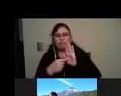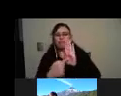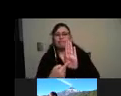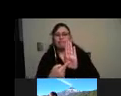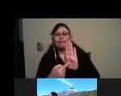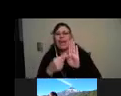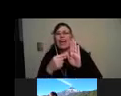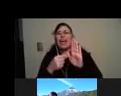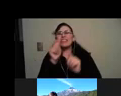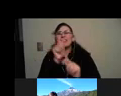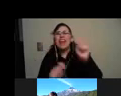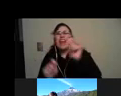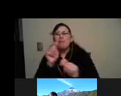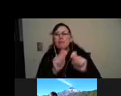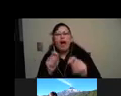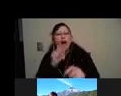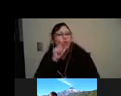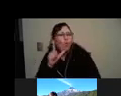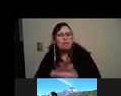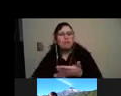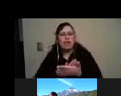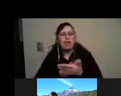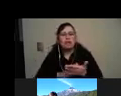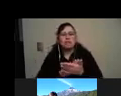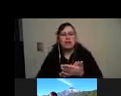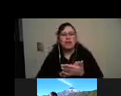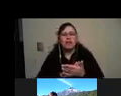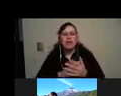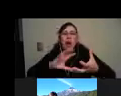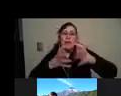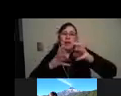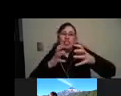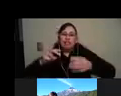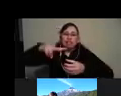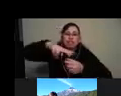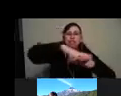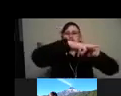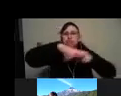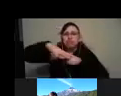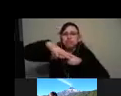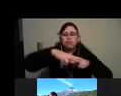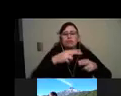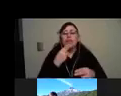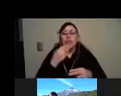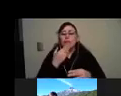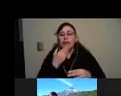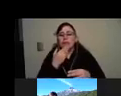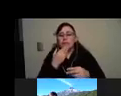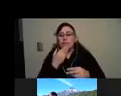en niños con estas características, con ejercicios sobre balón, ejercicios de pie, ejercicios de alcance,